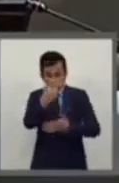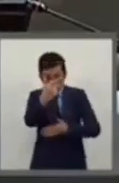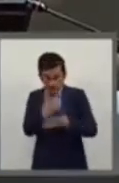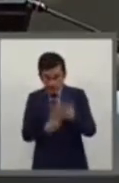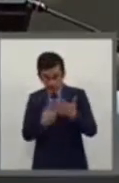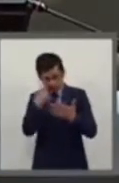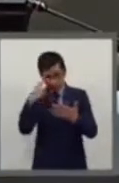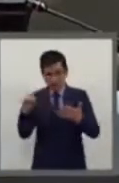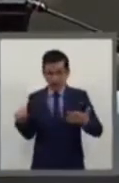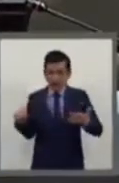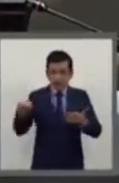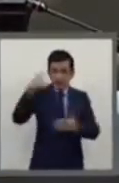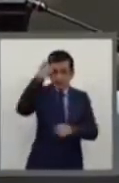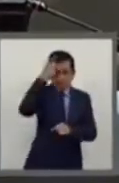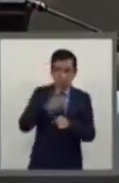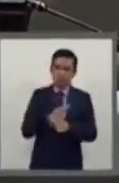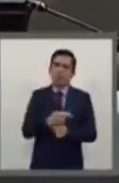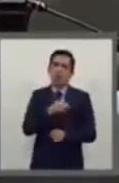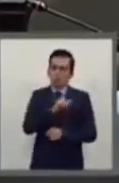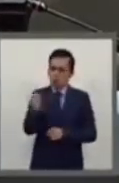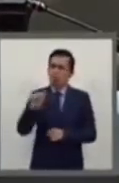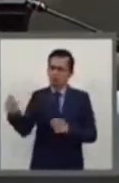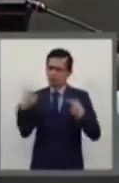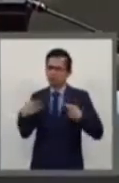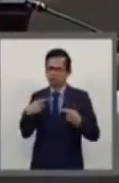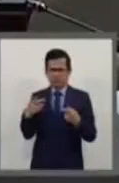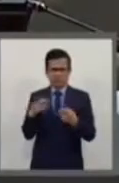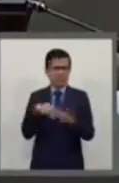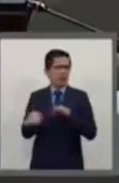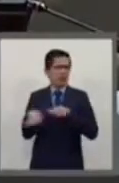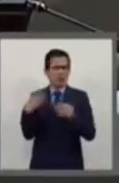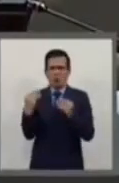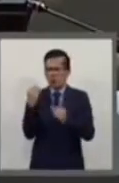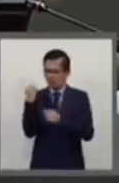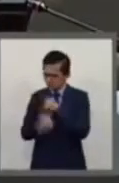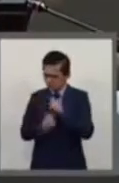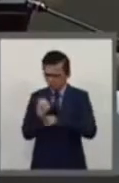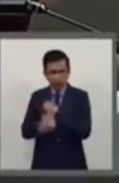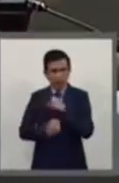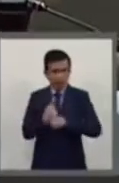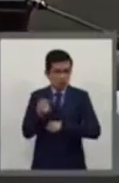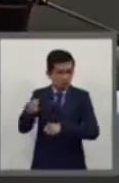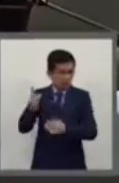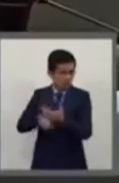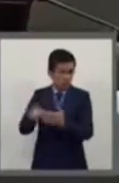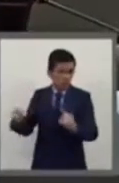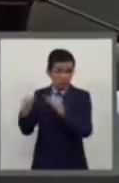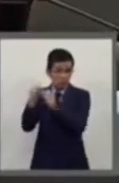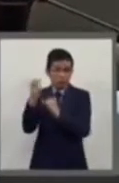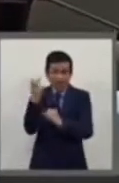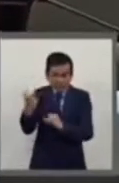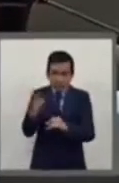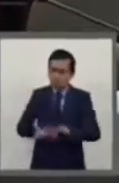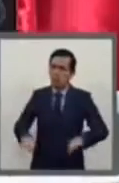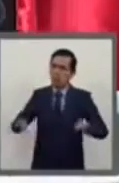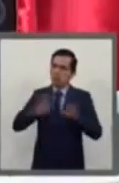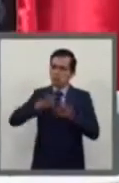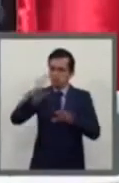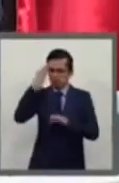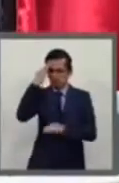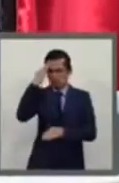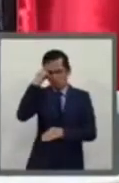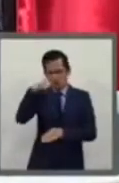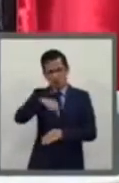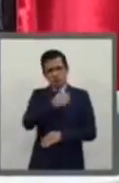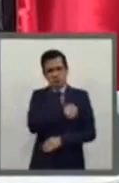han estado trabajando tantos años en esa institución tan importante para la salud en México. Gracias. Gracias, diputada.